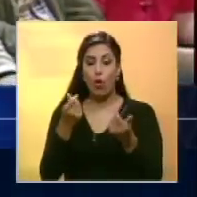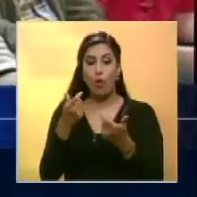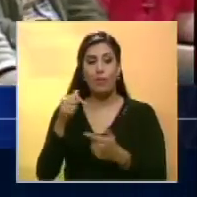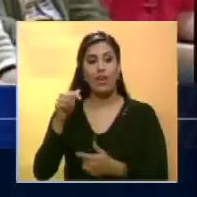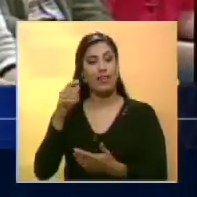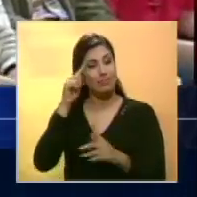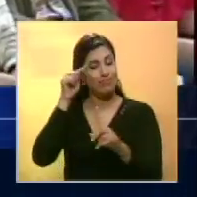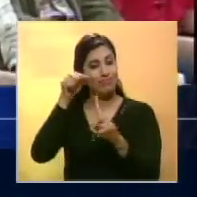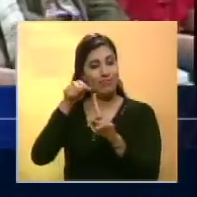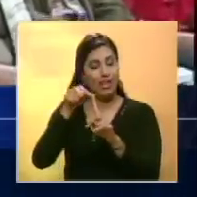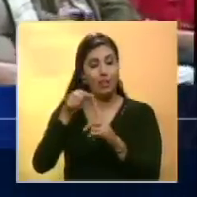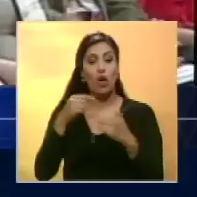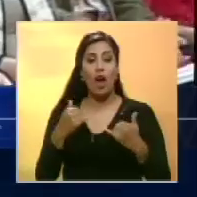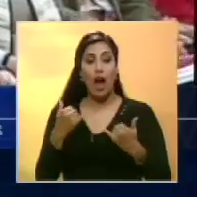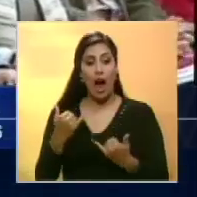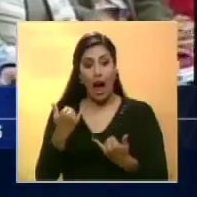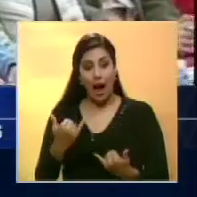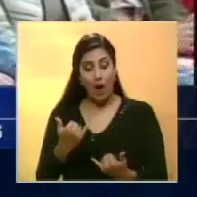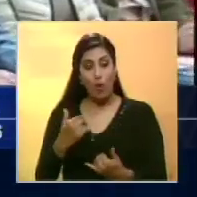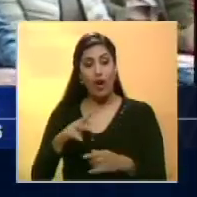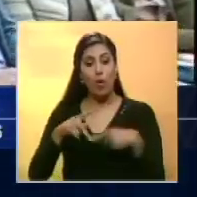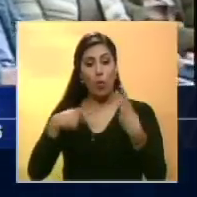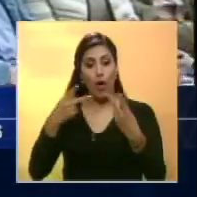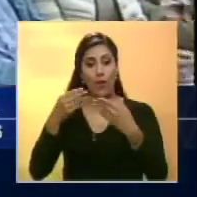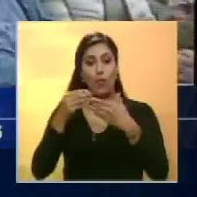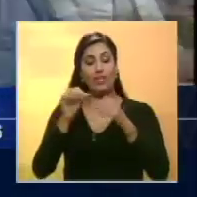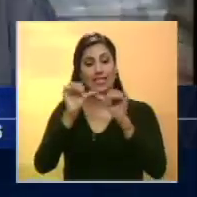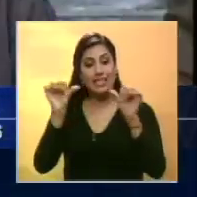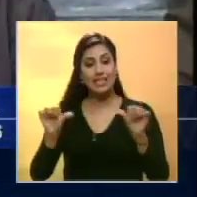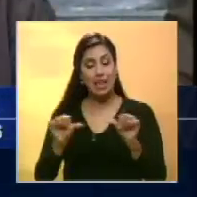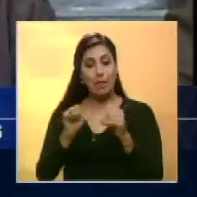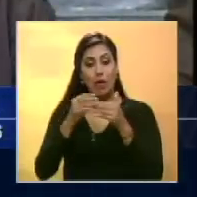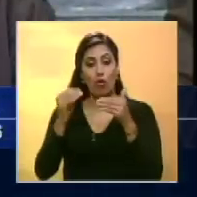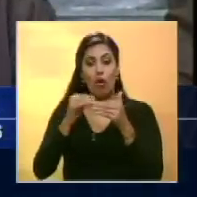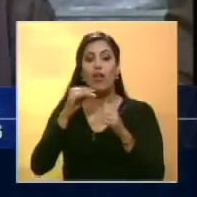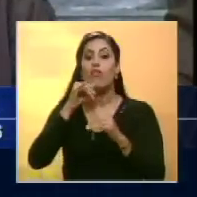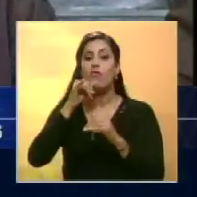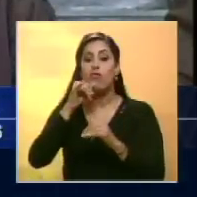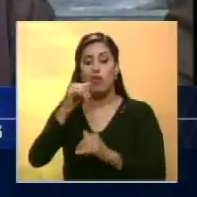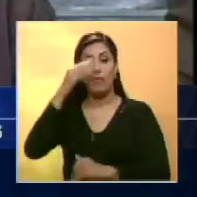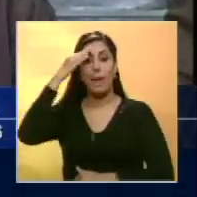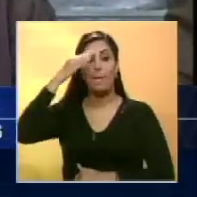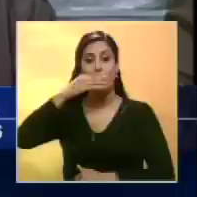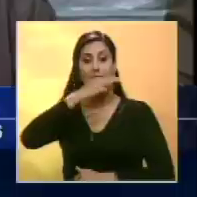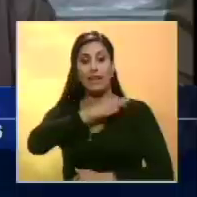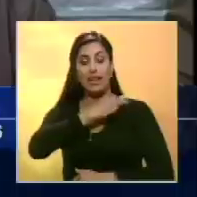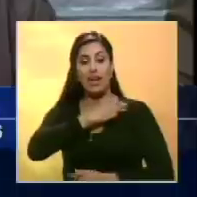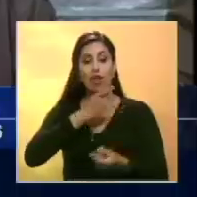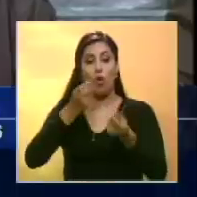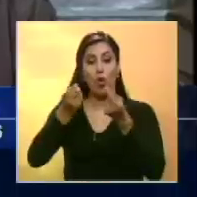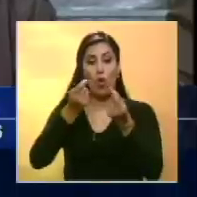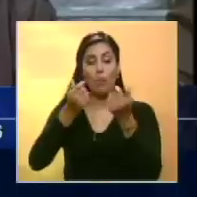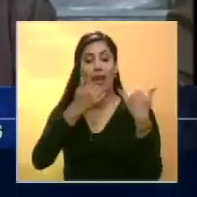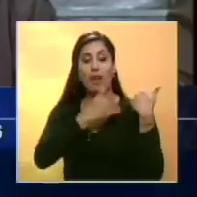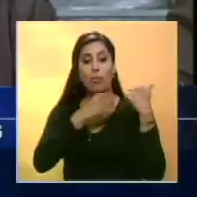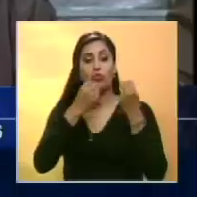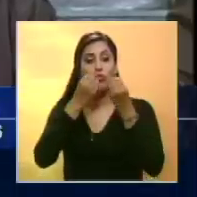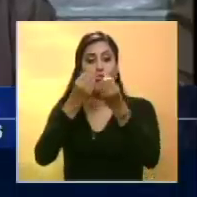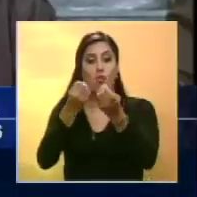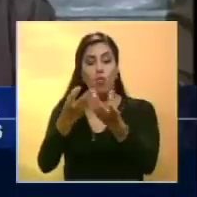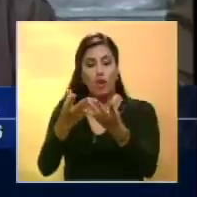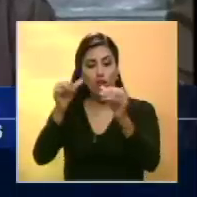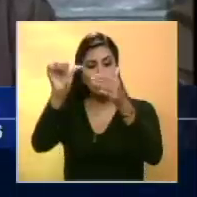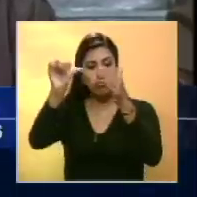centro. El mandatario informó que el nuevo sistema cambiario será anunciado por altos funcionarios en el área económica. Se espera que se notifiquen